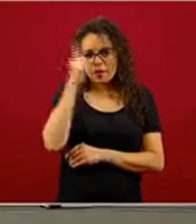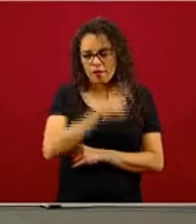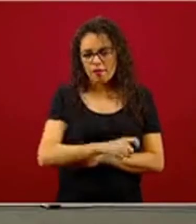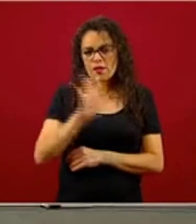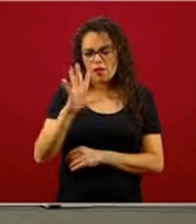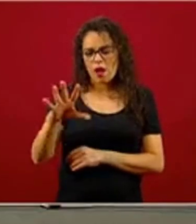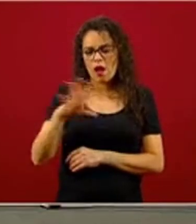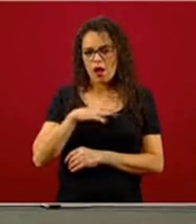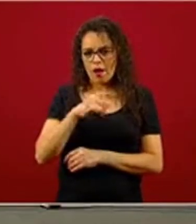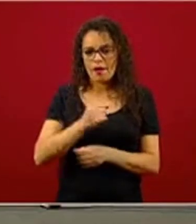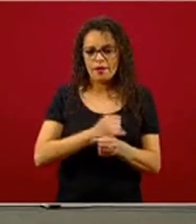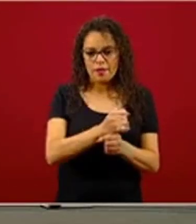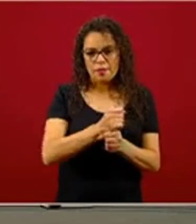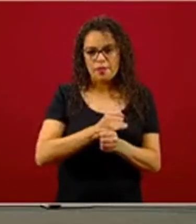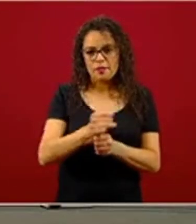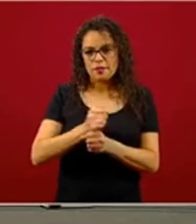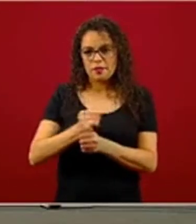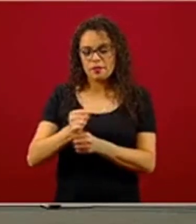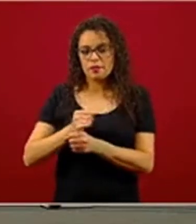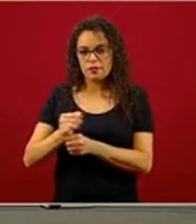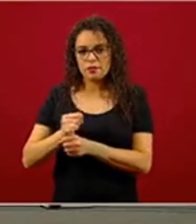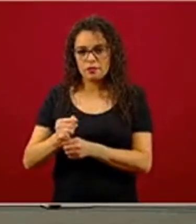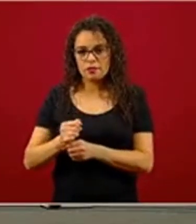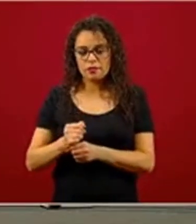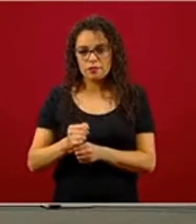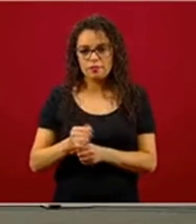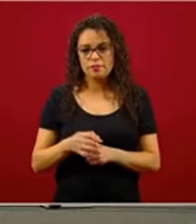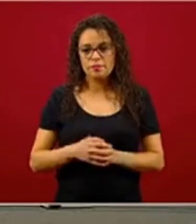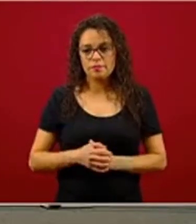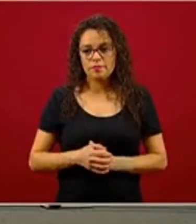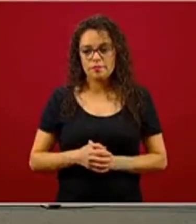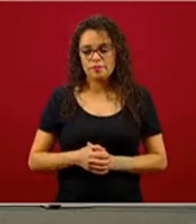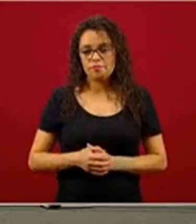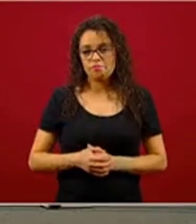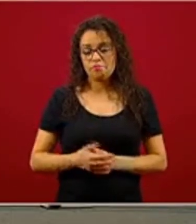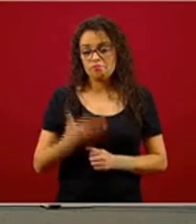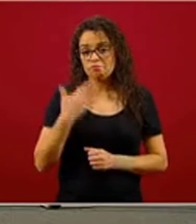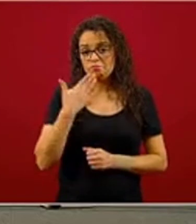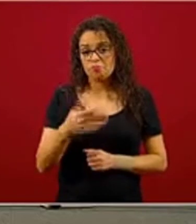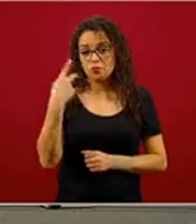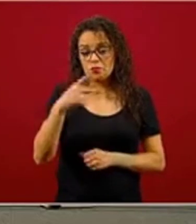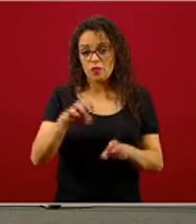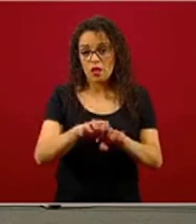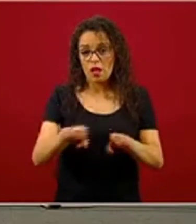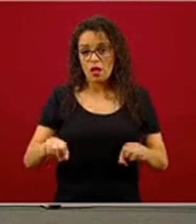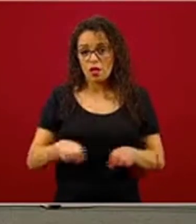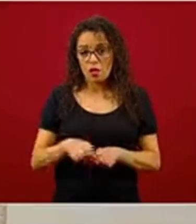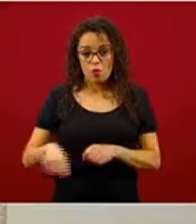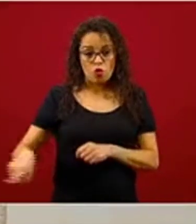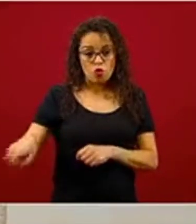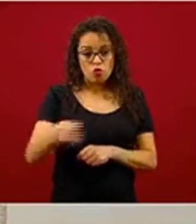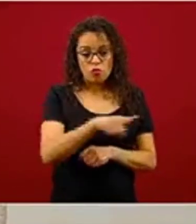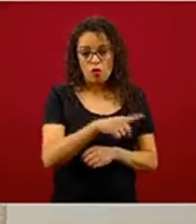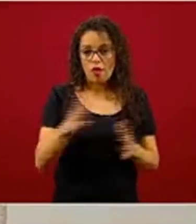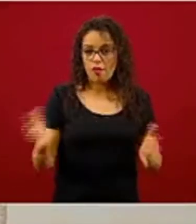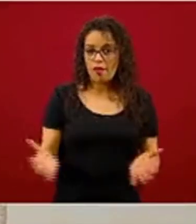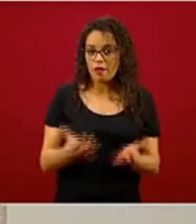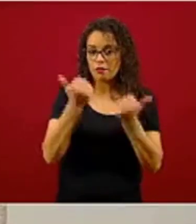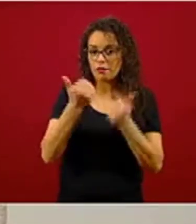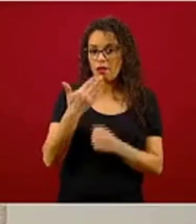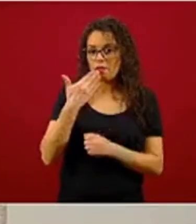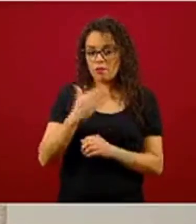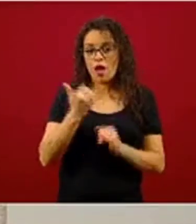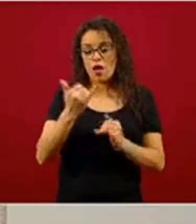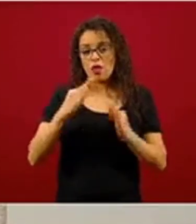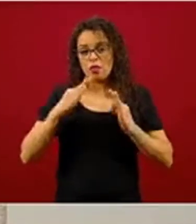marcha, logró mantener a su equipo tranquilo y a salvo, es lo más